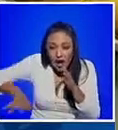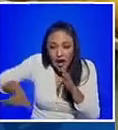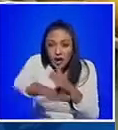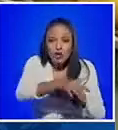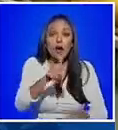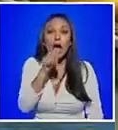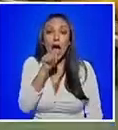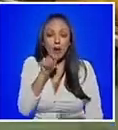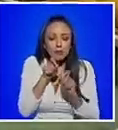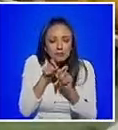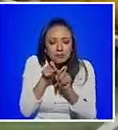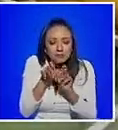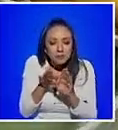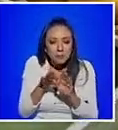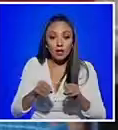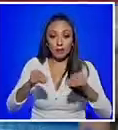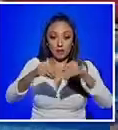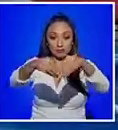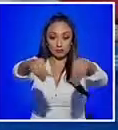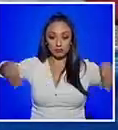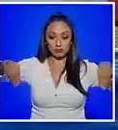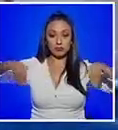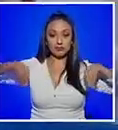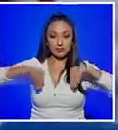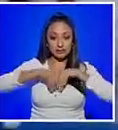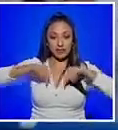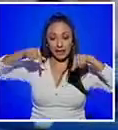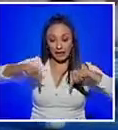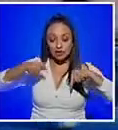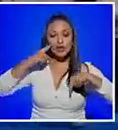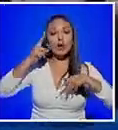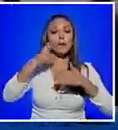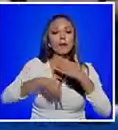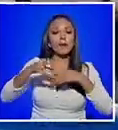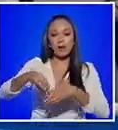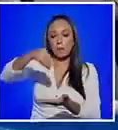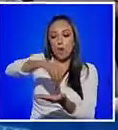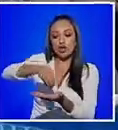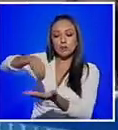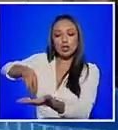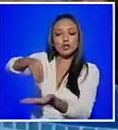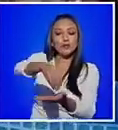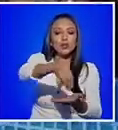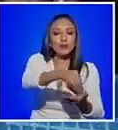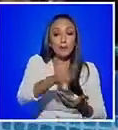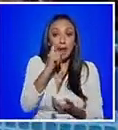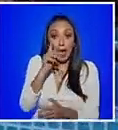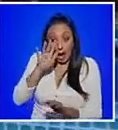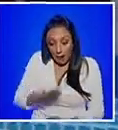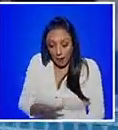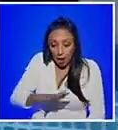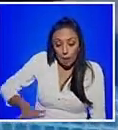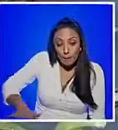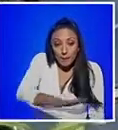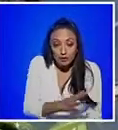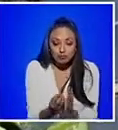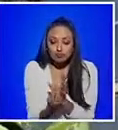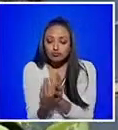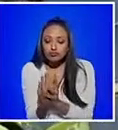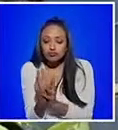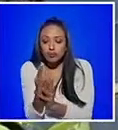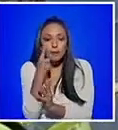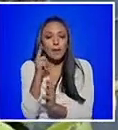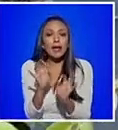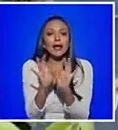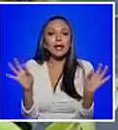Además, se colocaron esteras flotantes con las cuales se reintroduce una especie de alga para restablecer el ecosistema y reducir